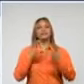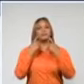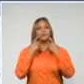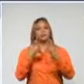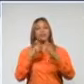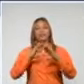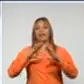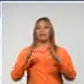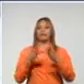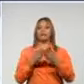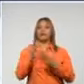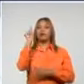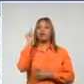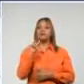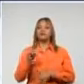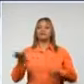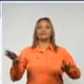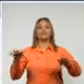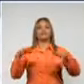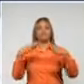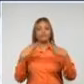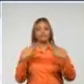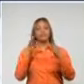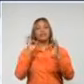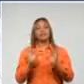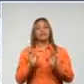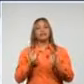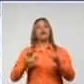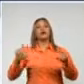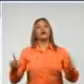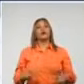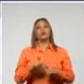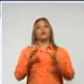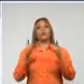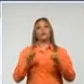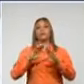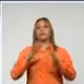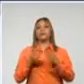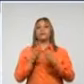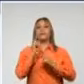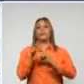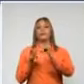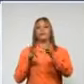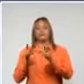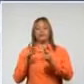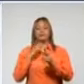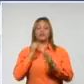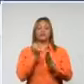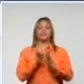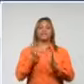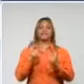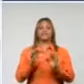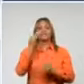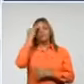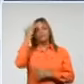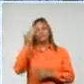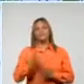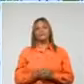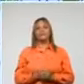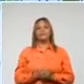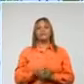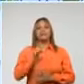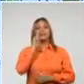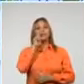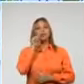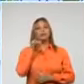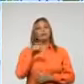personas que nos siguen y que cumplen con todas las indicaciones que están establecidas. Muchas gracias. Entonces terminamos por hoy, doctor,